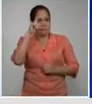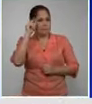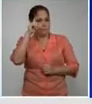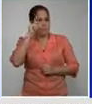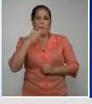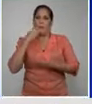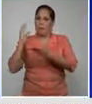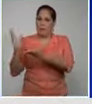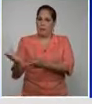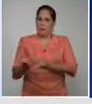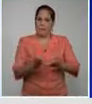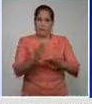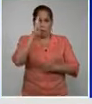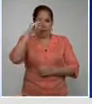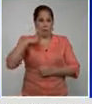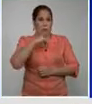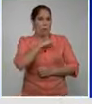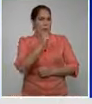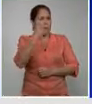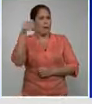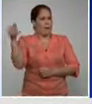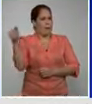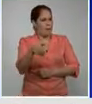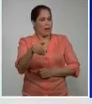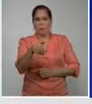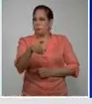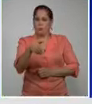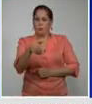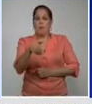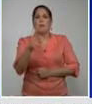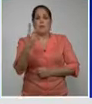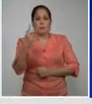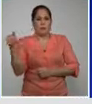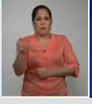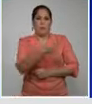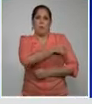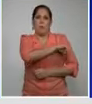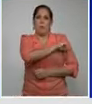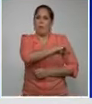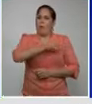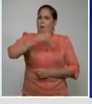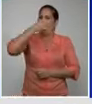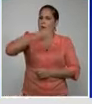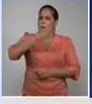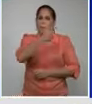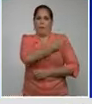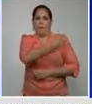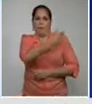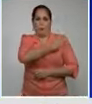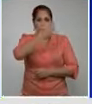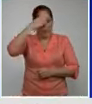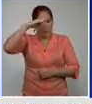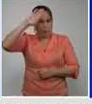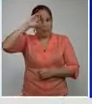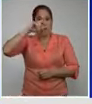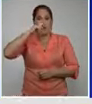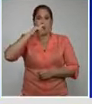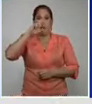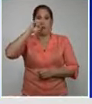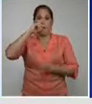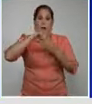está con nosotros, pero no es la primera vez que está hablando al pueblo de Cuba sobre la vacuna cubana Soberana 02, en